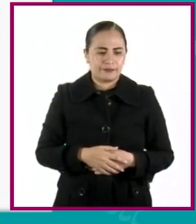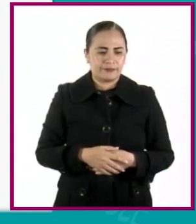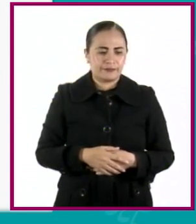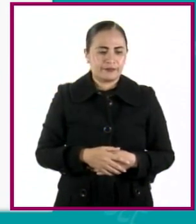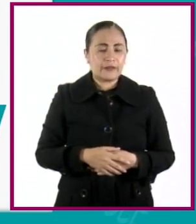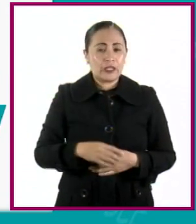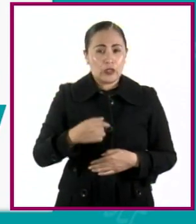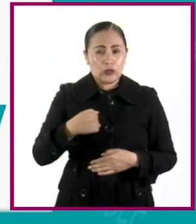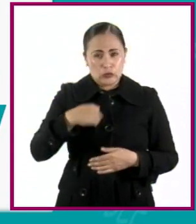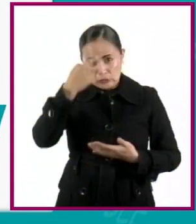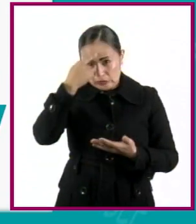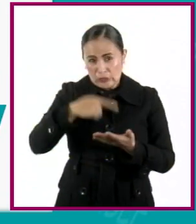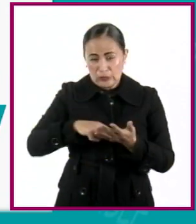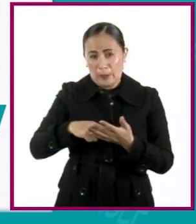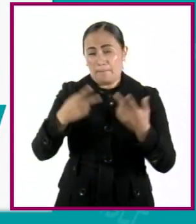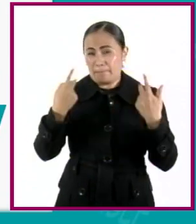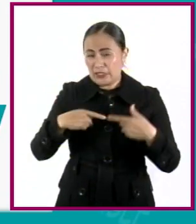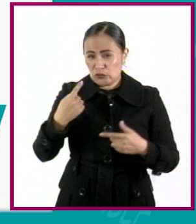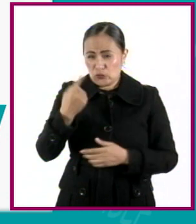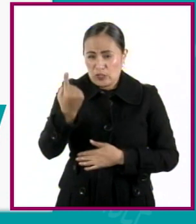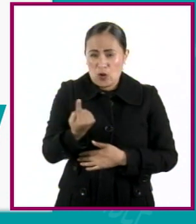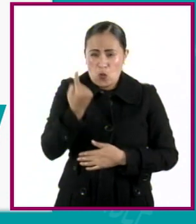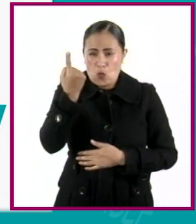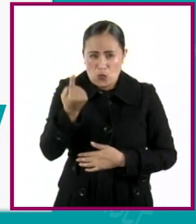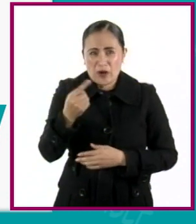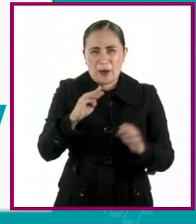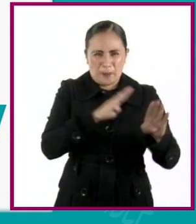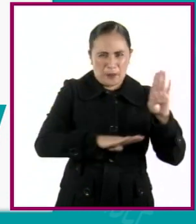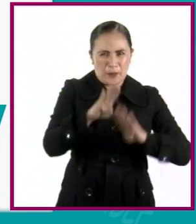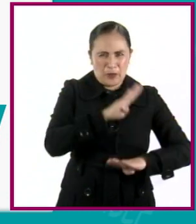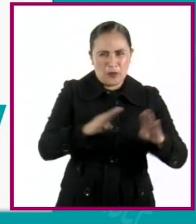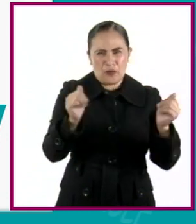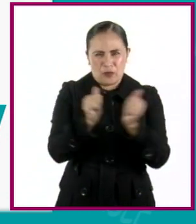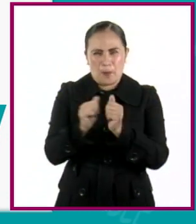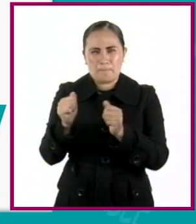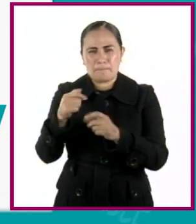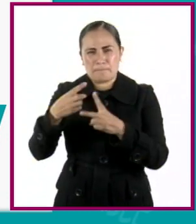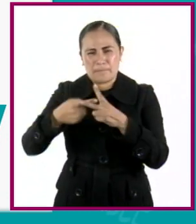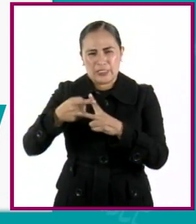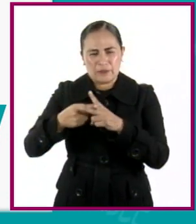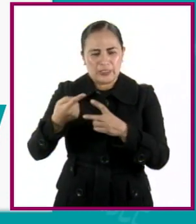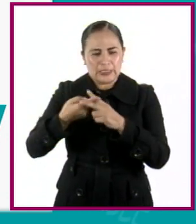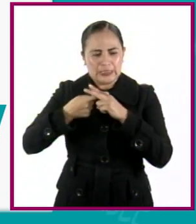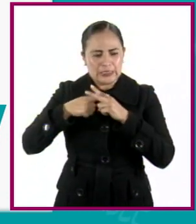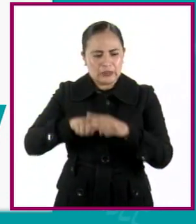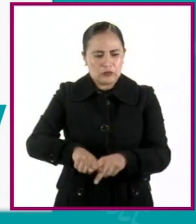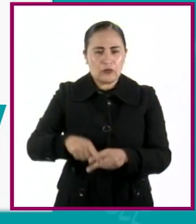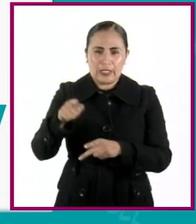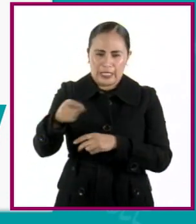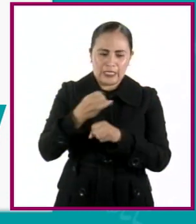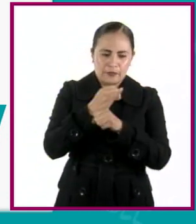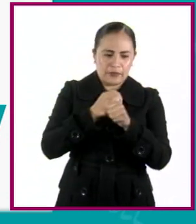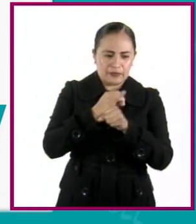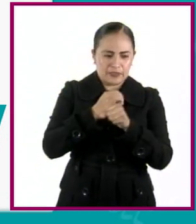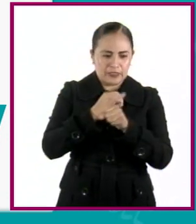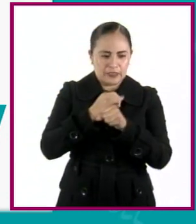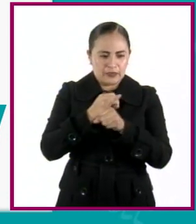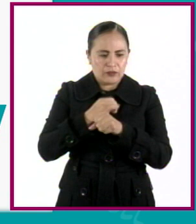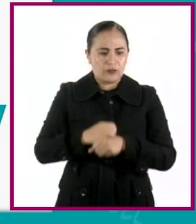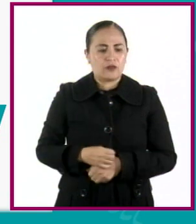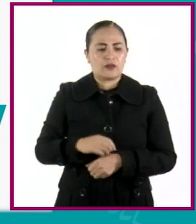Creo que uno de los pioneros de biomatemáticas fue el investigador Wentworth